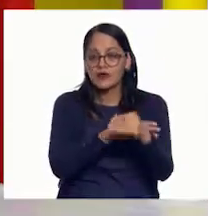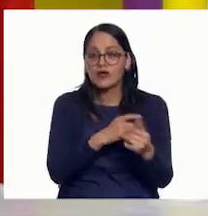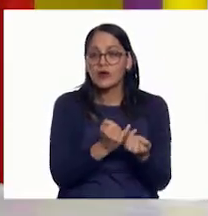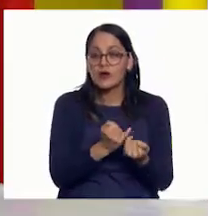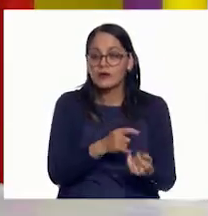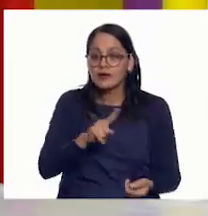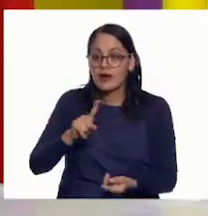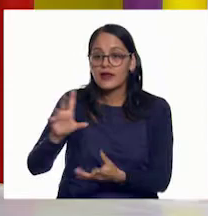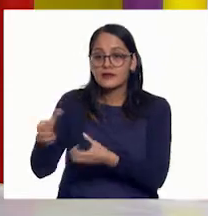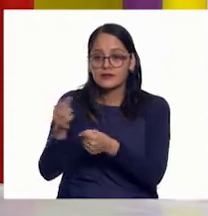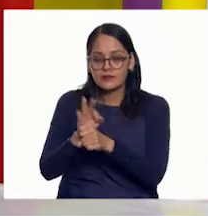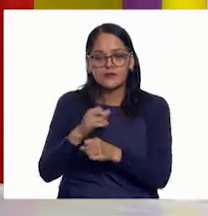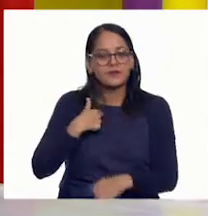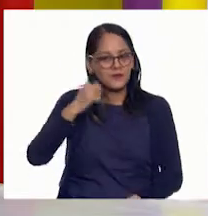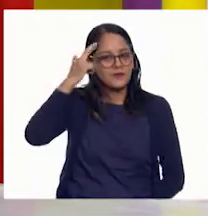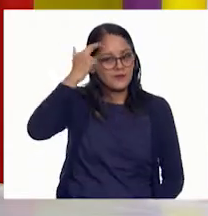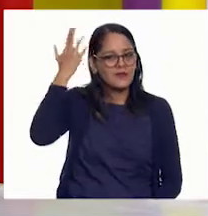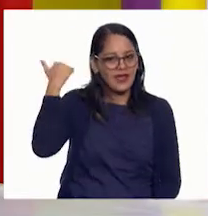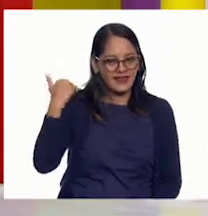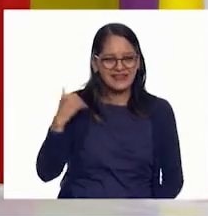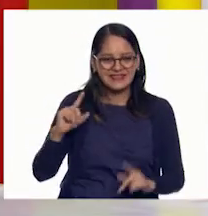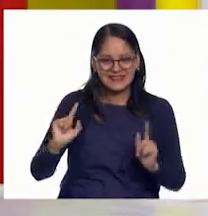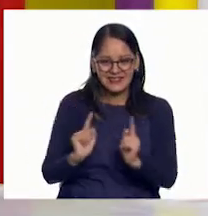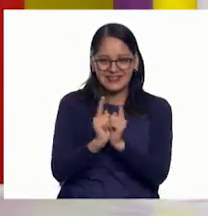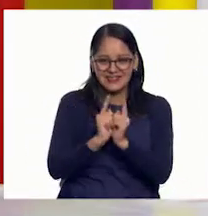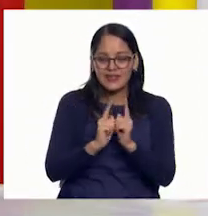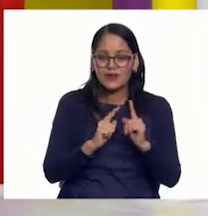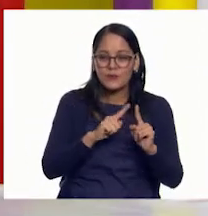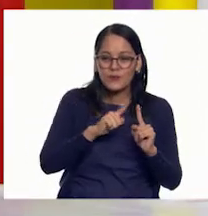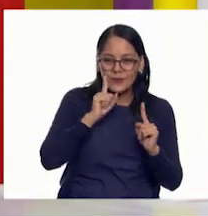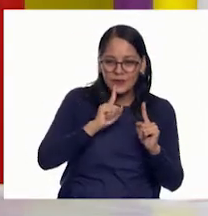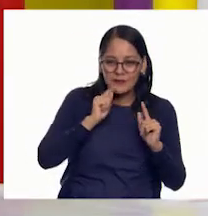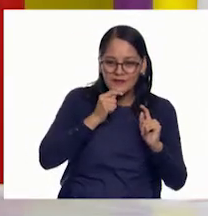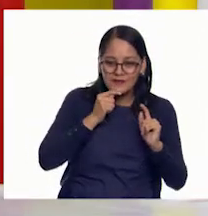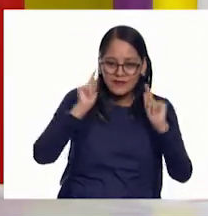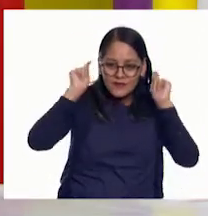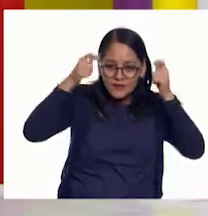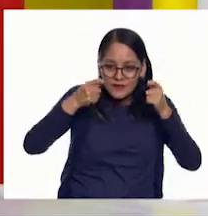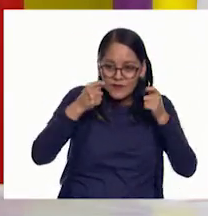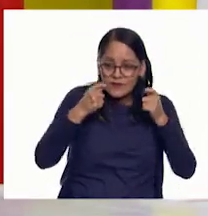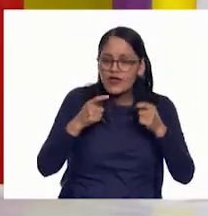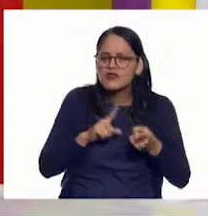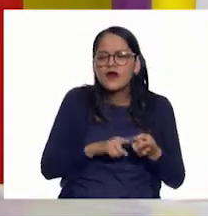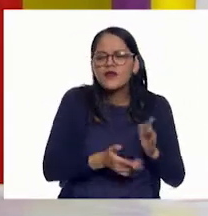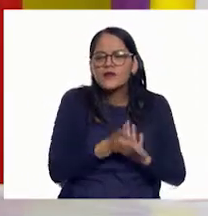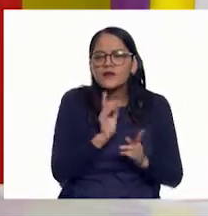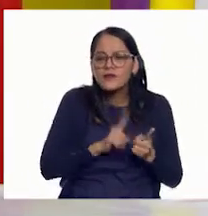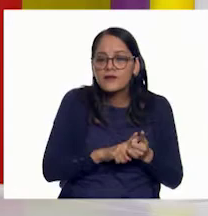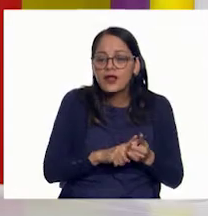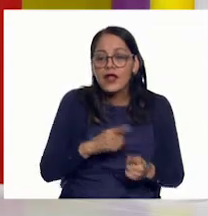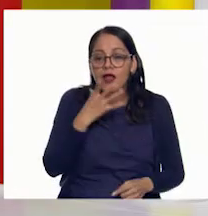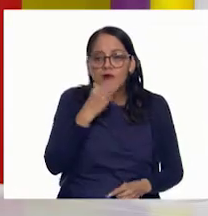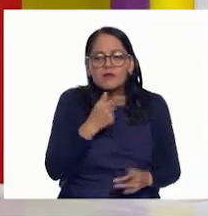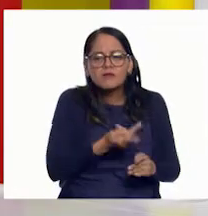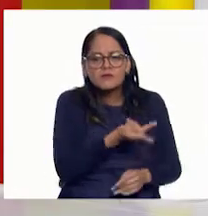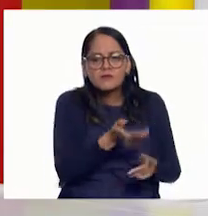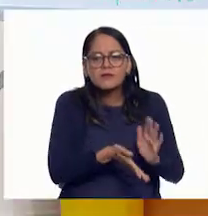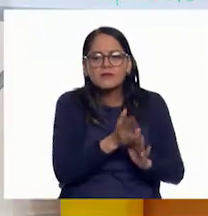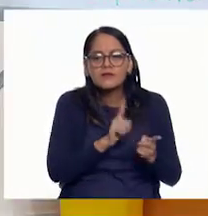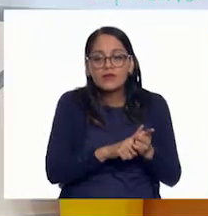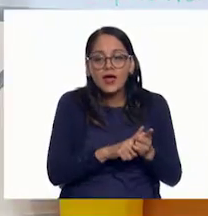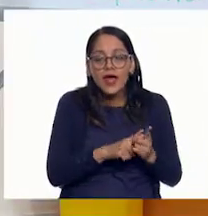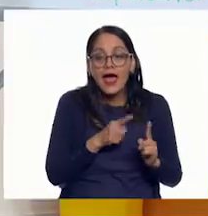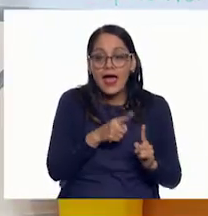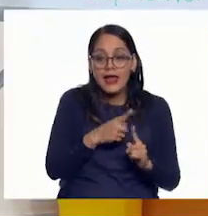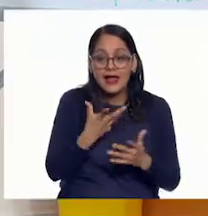le gana, porque él pregunta dónde va y le dice, voy a ir a casa de mi abuelita, y el lobo le gana, y cuando llegó, se comió a la abuelita.